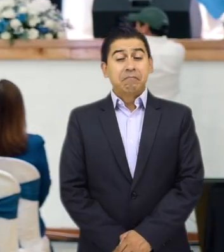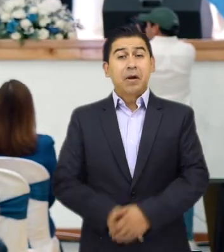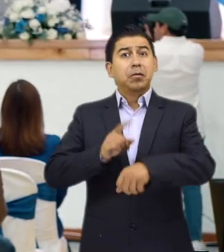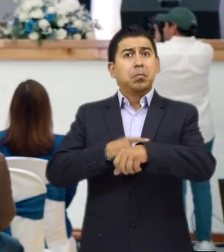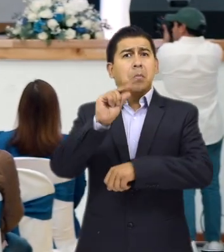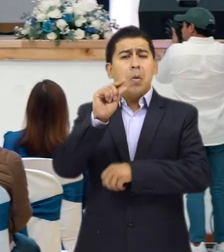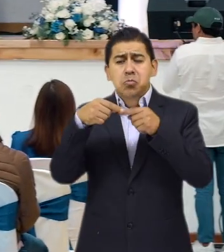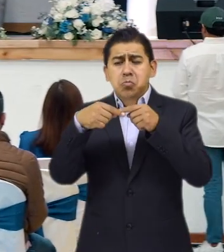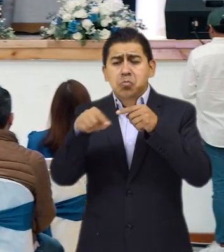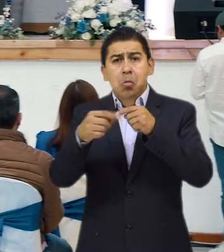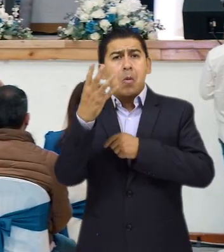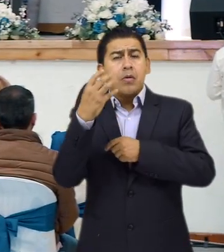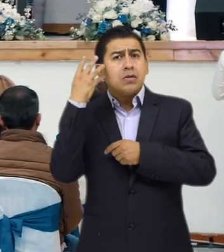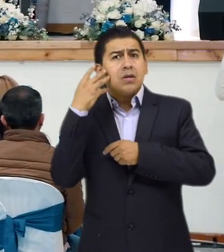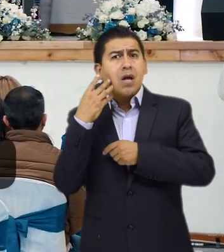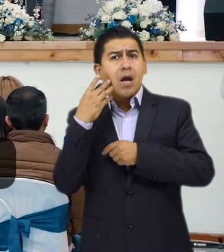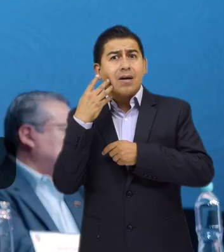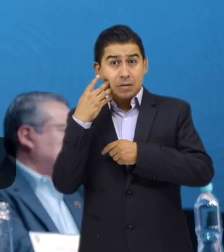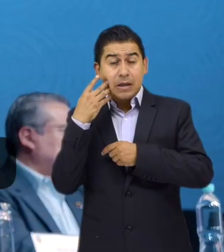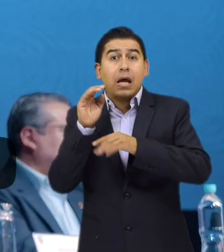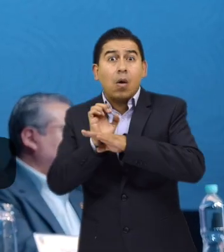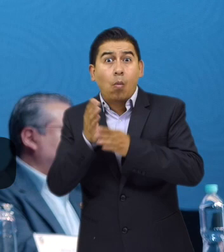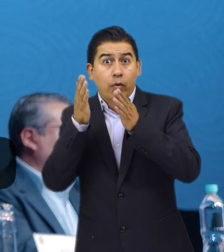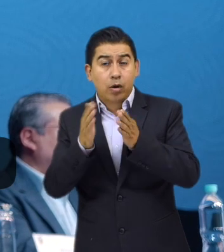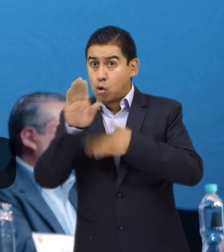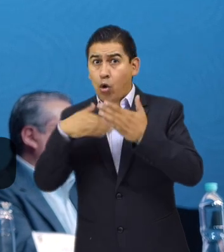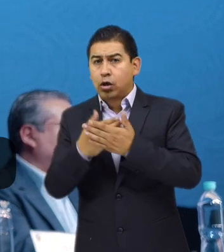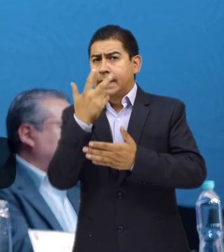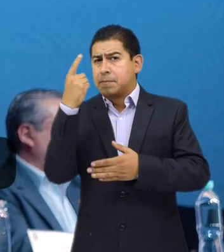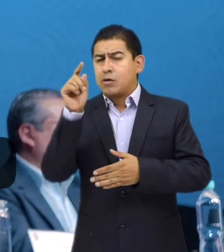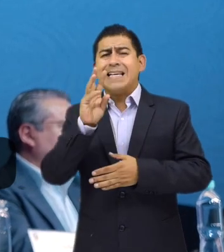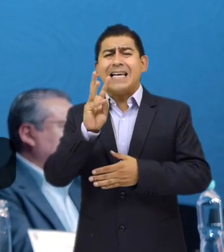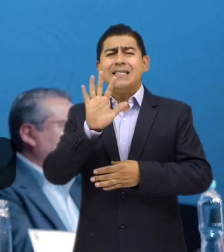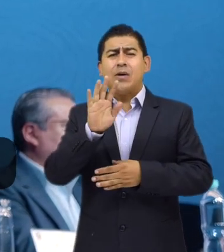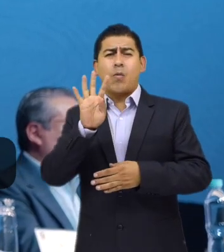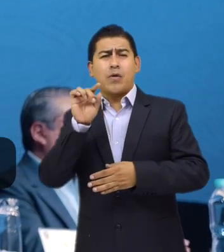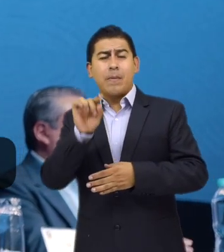faltan ya 14 días apenas para que